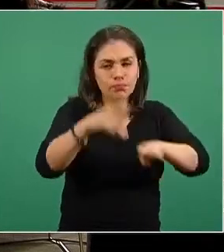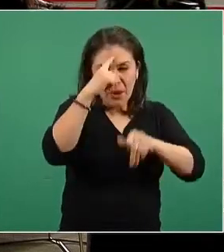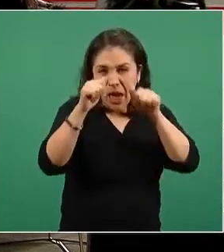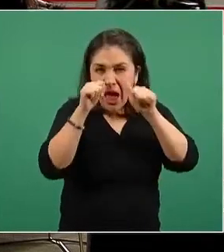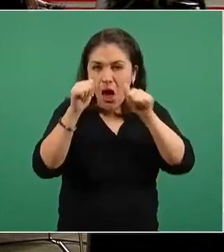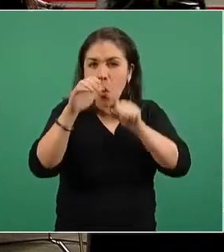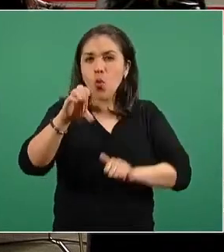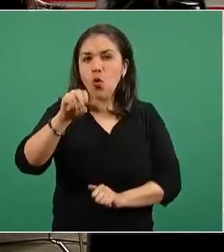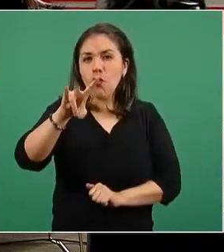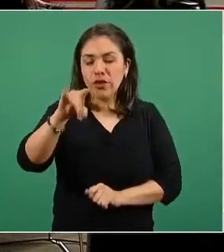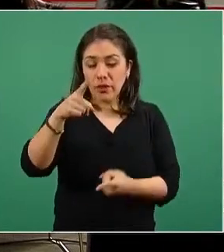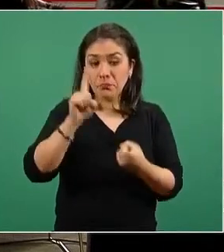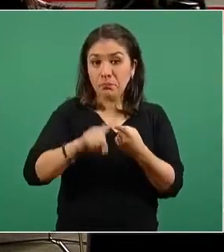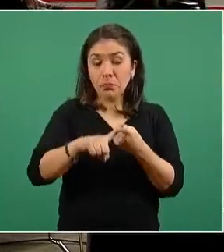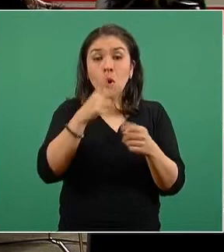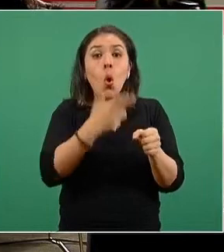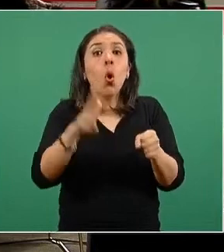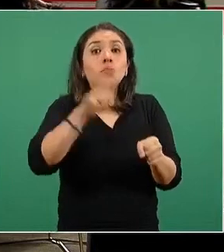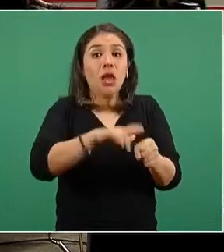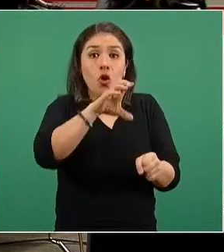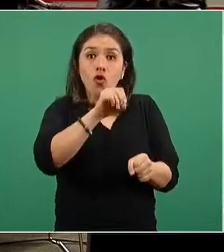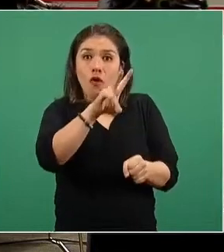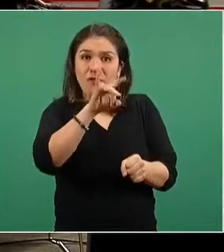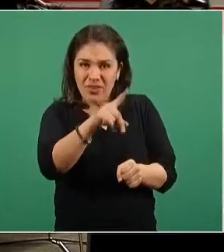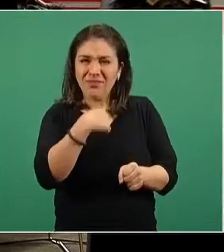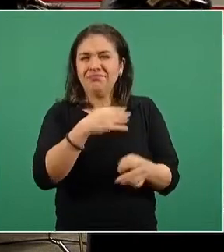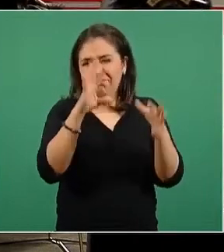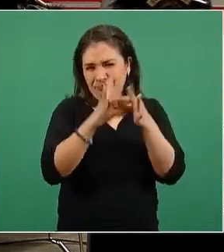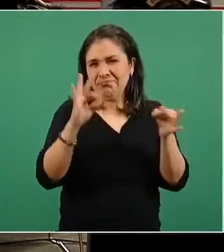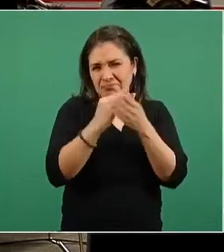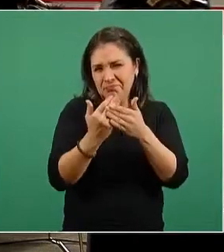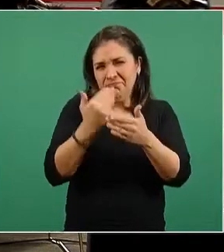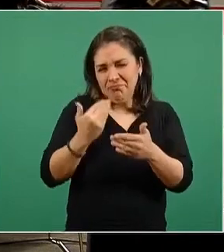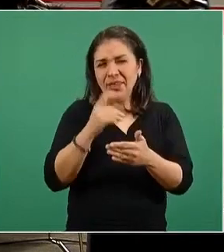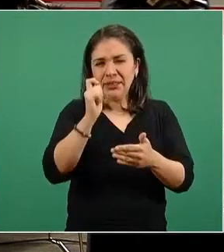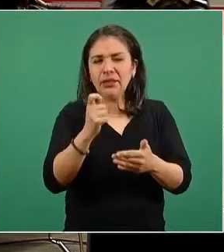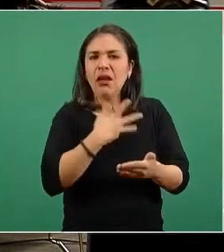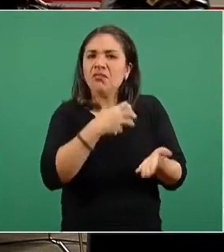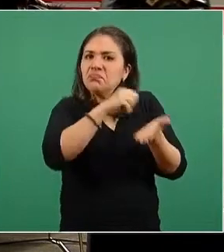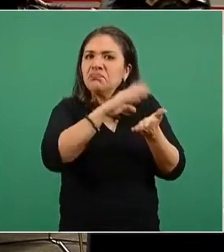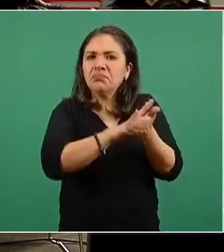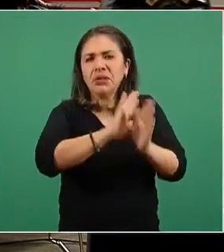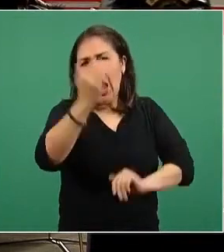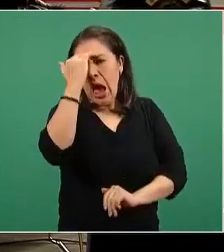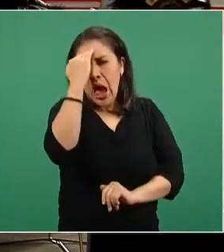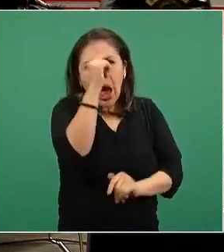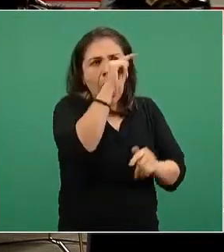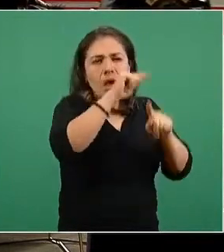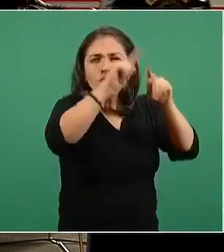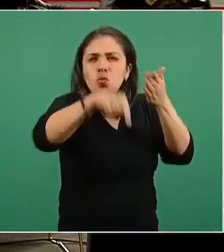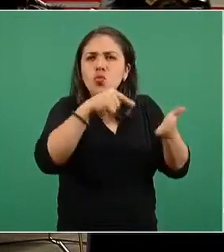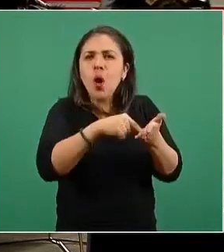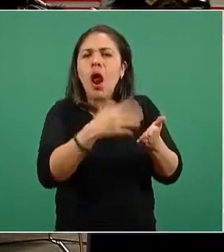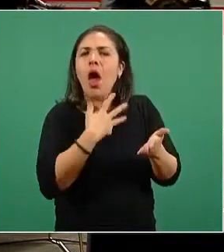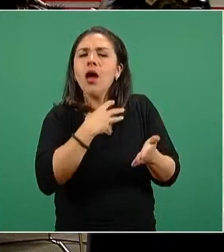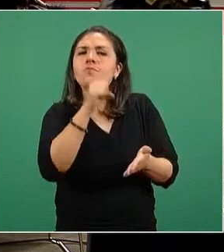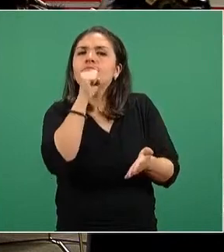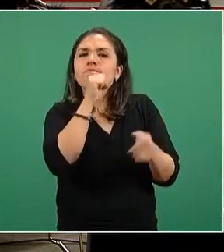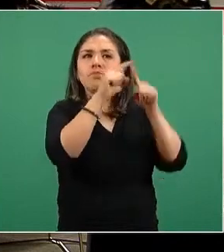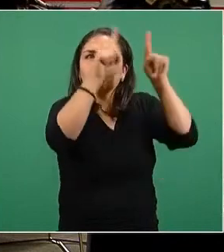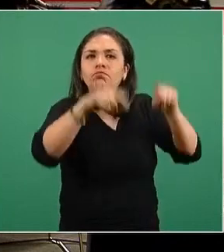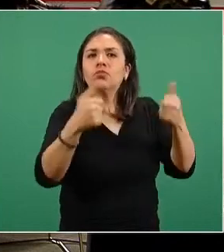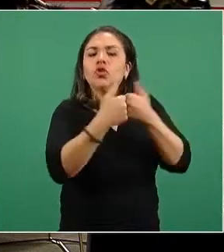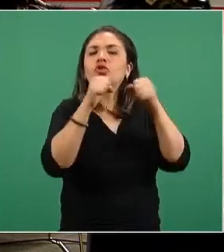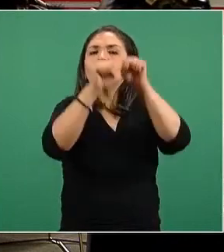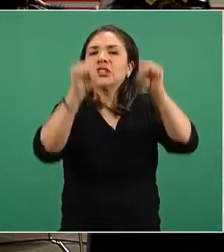COVID. Por un lado están los hospitales COVID, a los que he hecho referencia, que están claramente identificados porque tenemos el